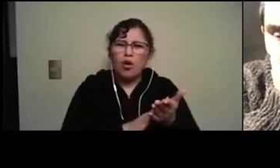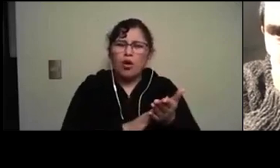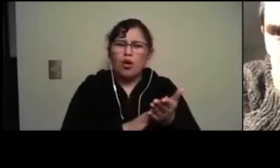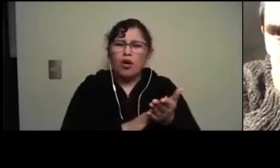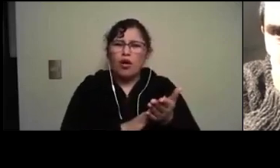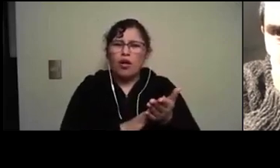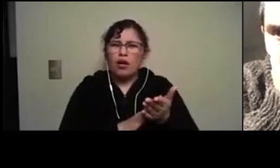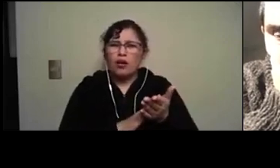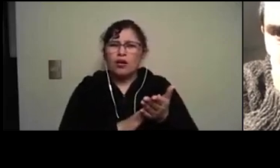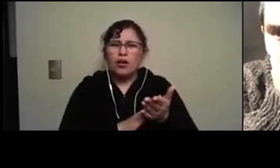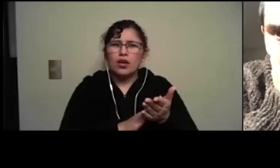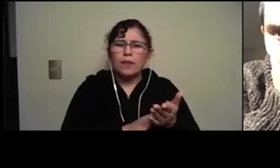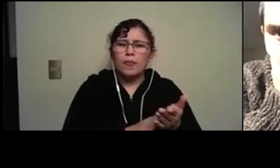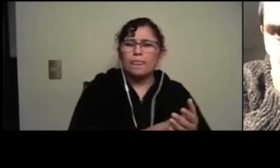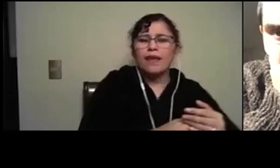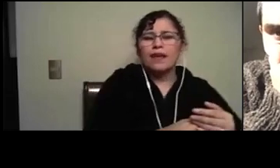O como